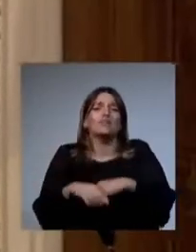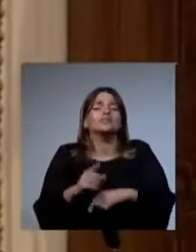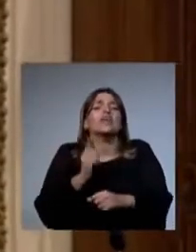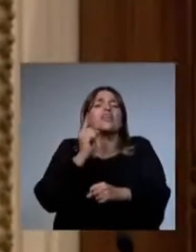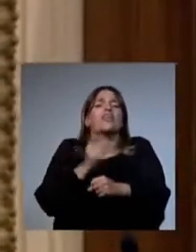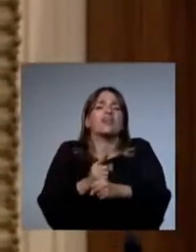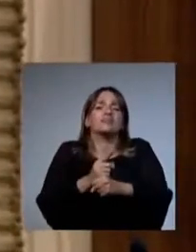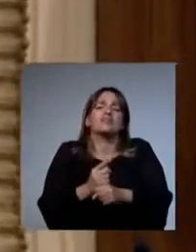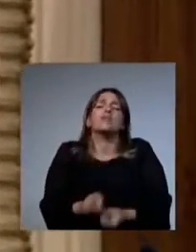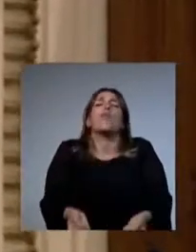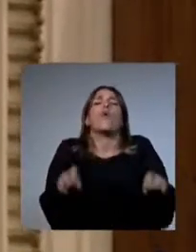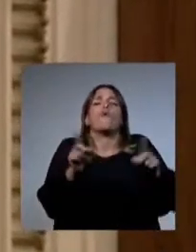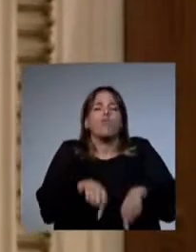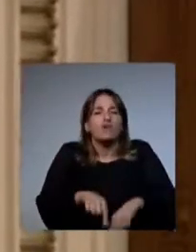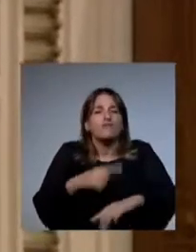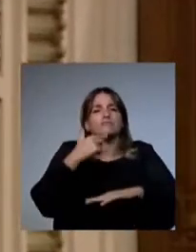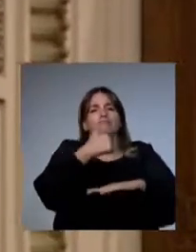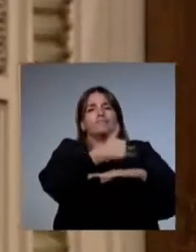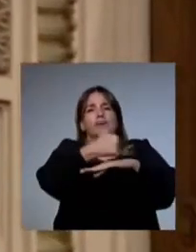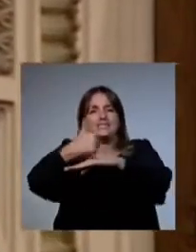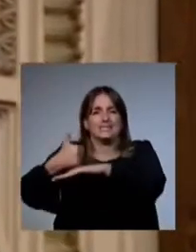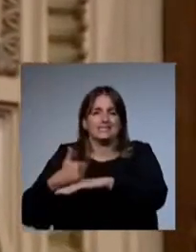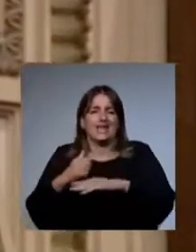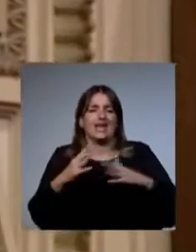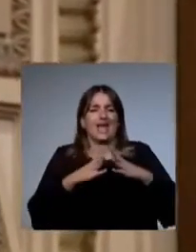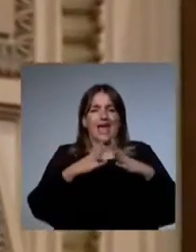decidimos la vuelta a clase.